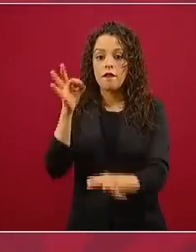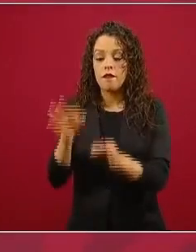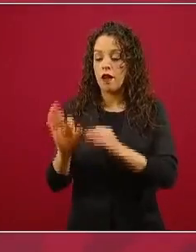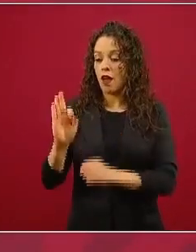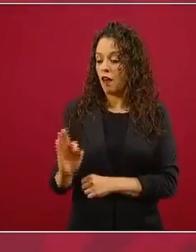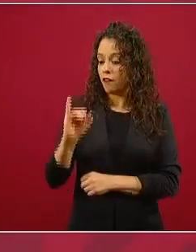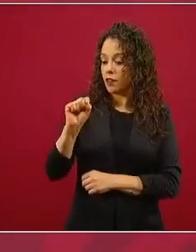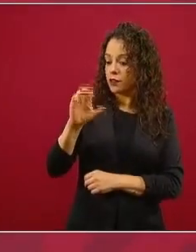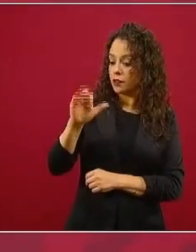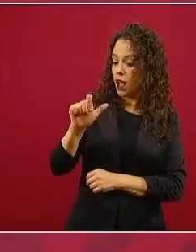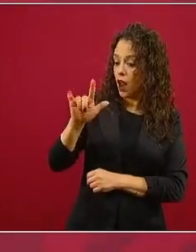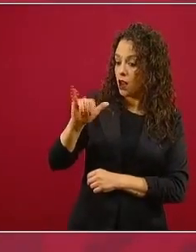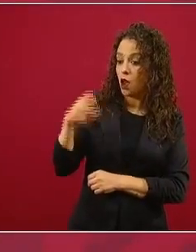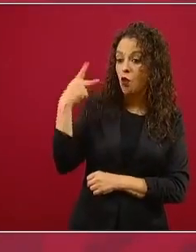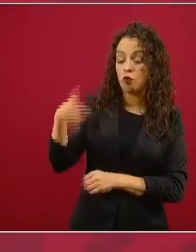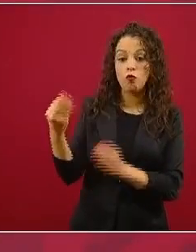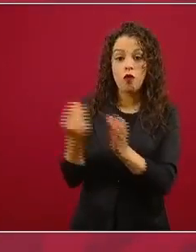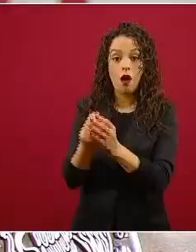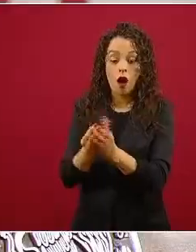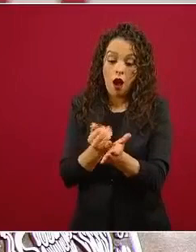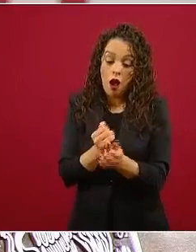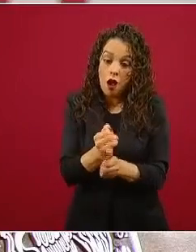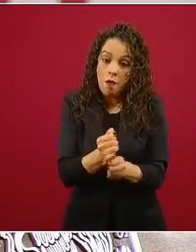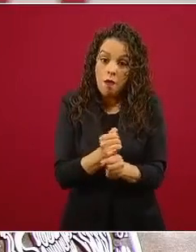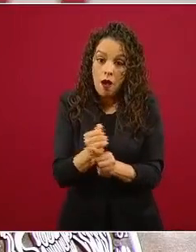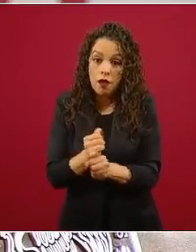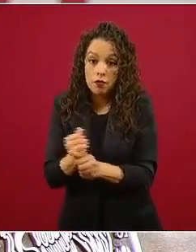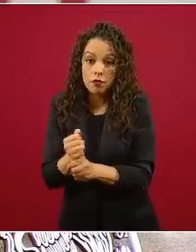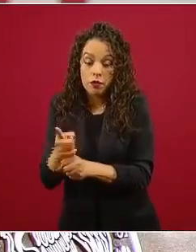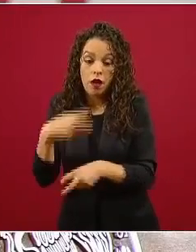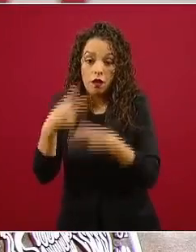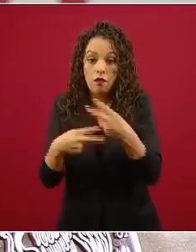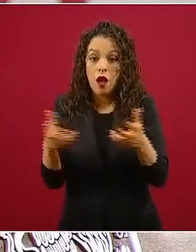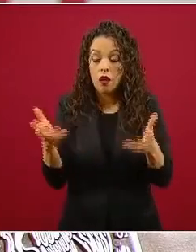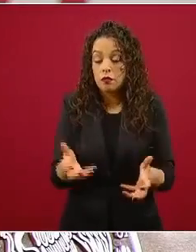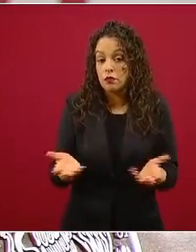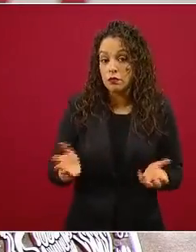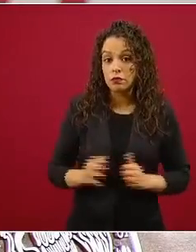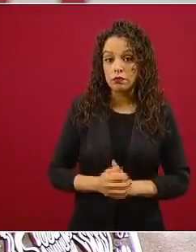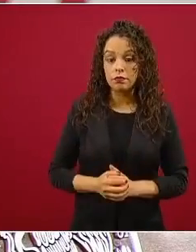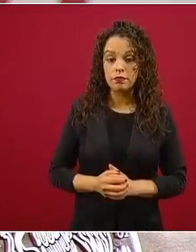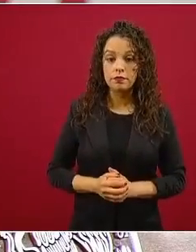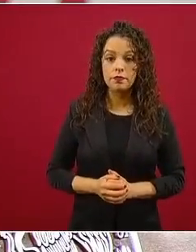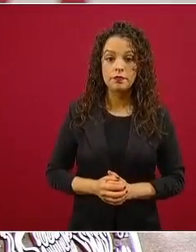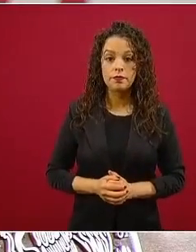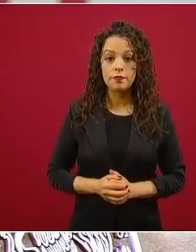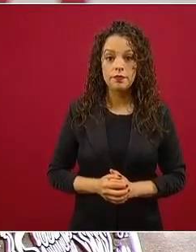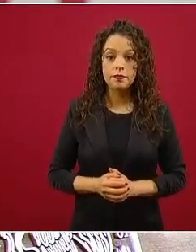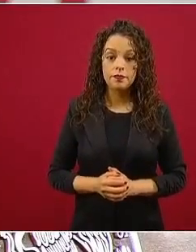y de las investigaciones que se realicen,